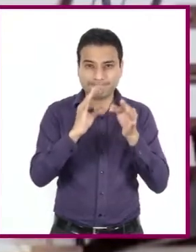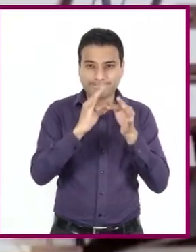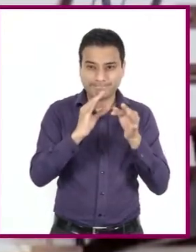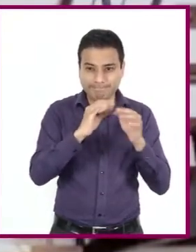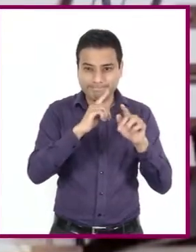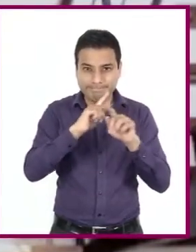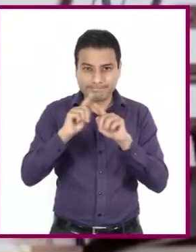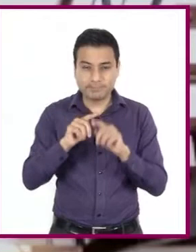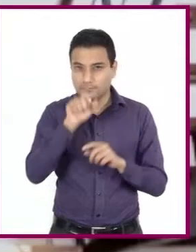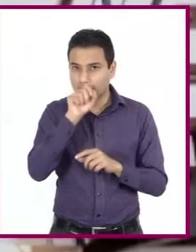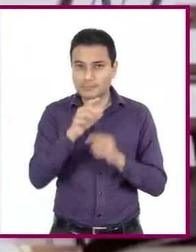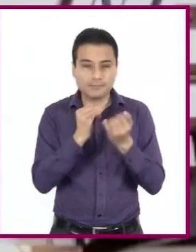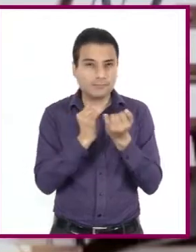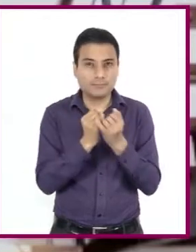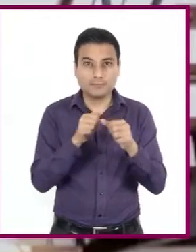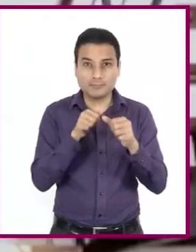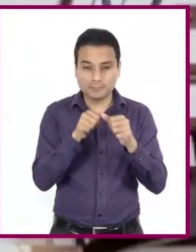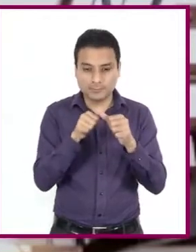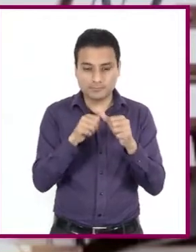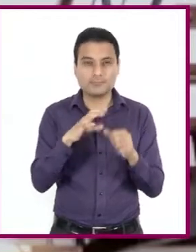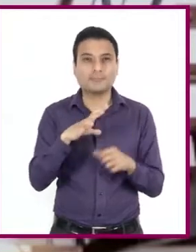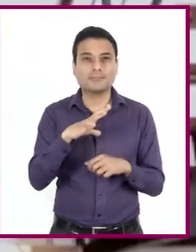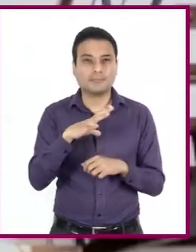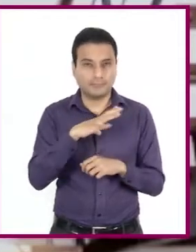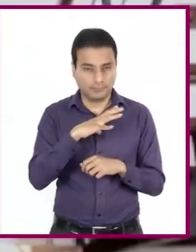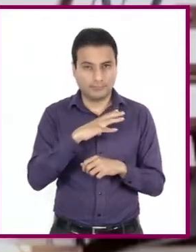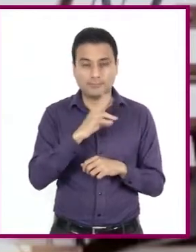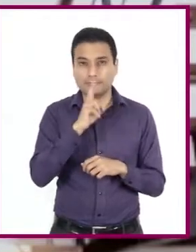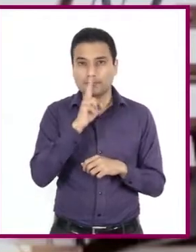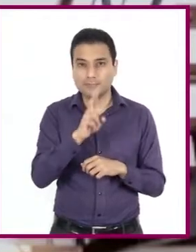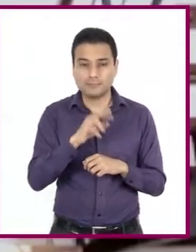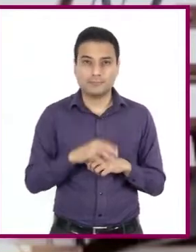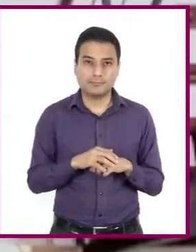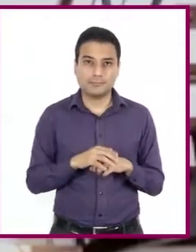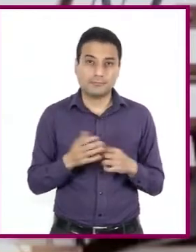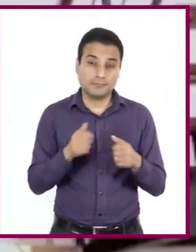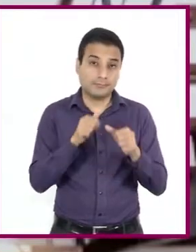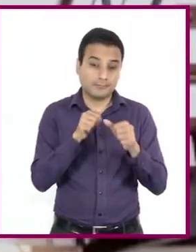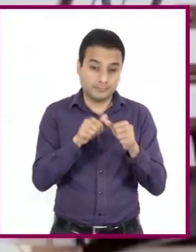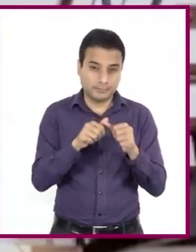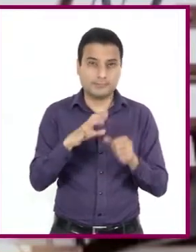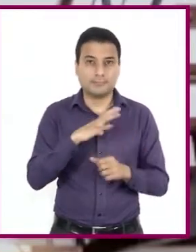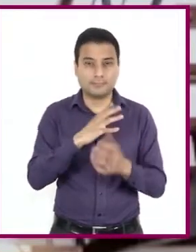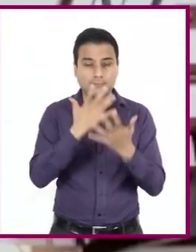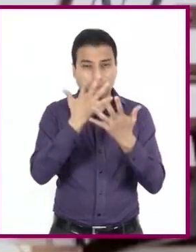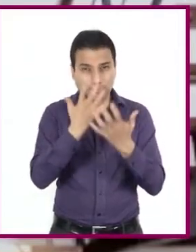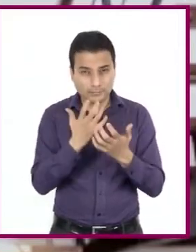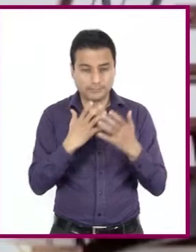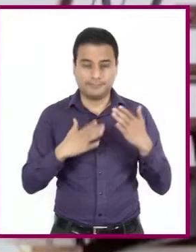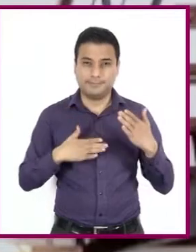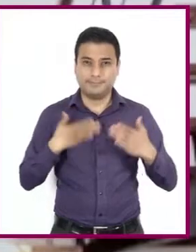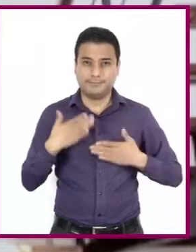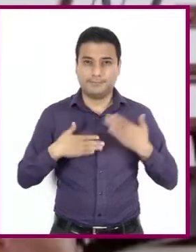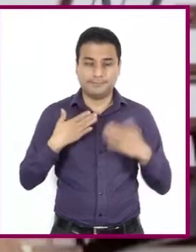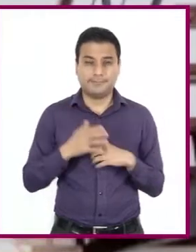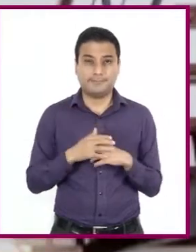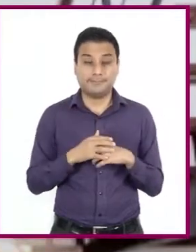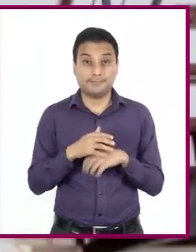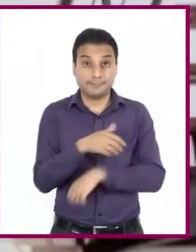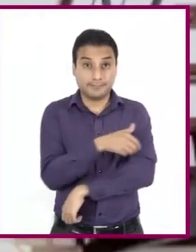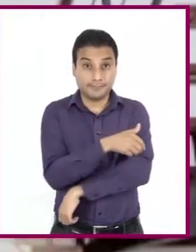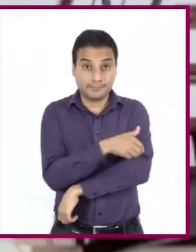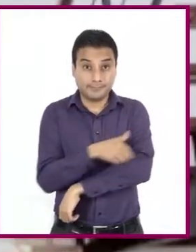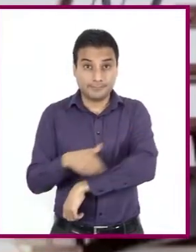letras, también van a expresar tristeza o alegría. Las familias tipográficas pueden